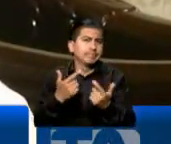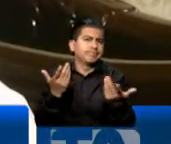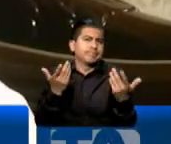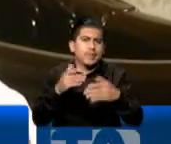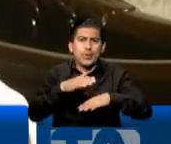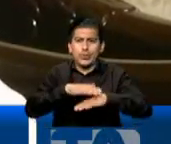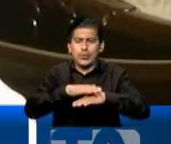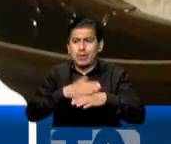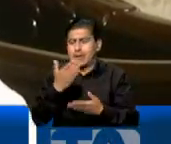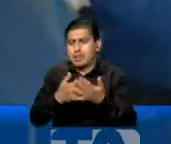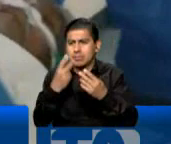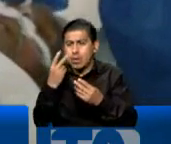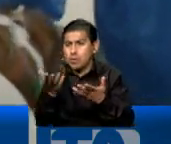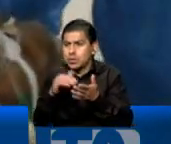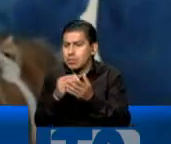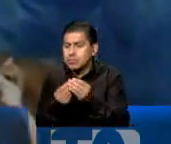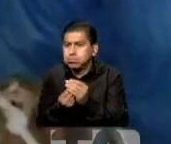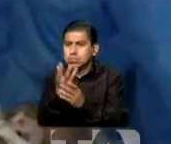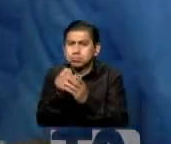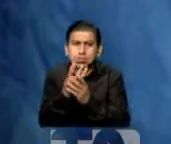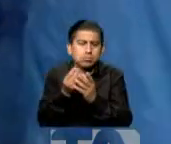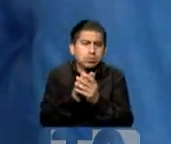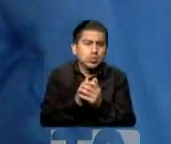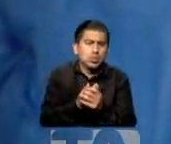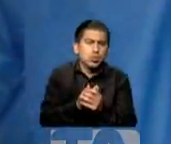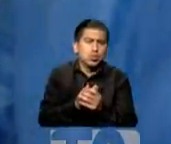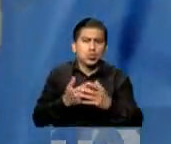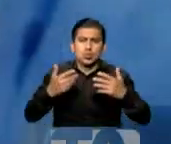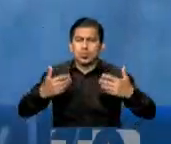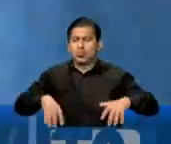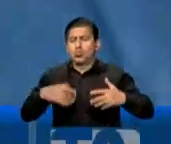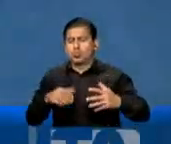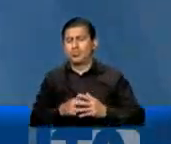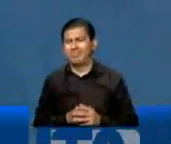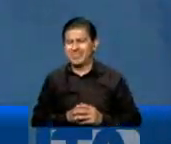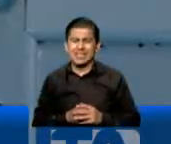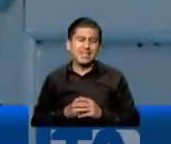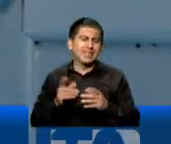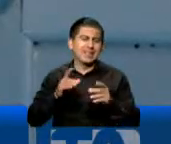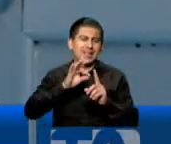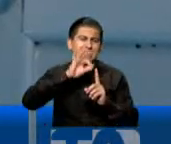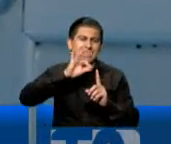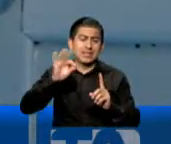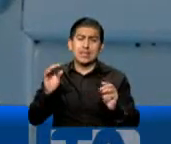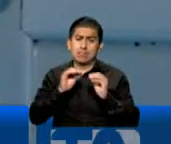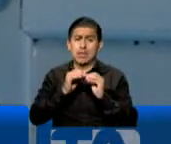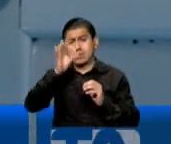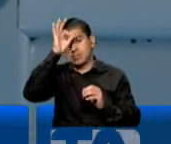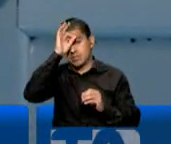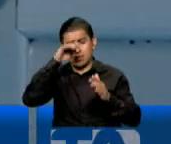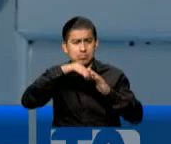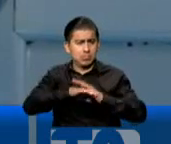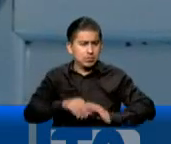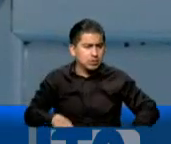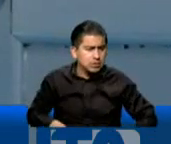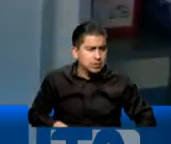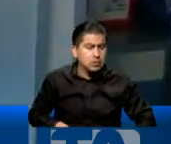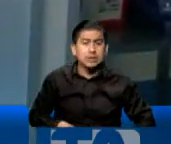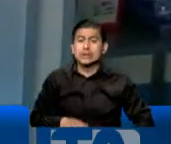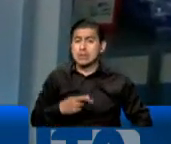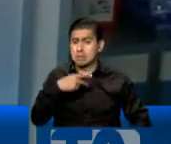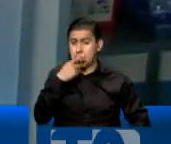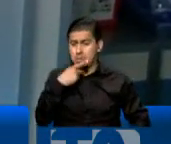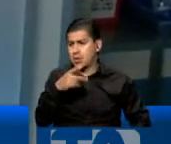para alertarnos cuando esto suceda. El leve aumento de casos no solo se evidencia en las estadísticas, también en la atención que los hospitales públicos y privados